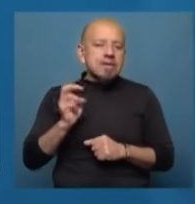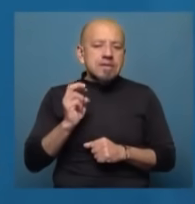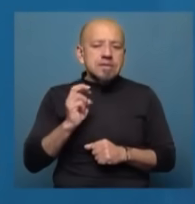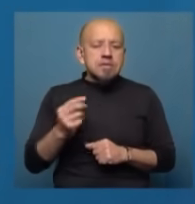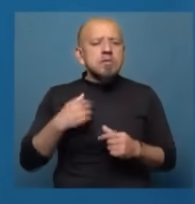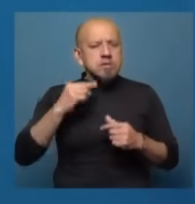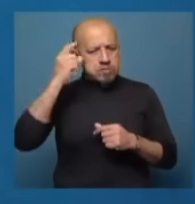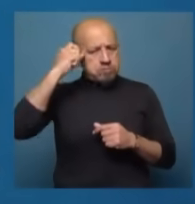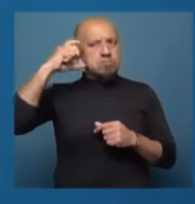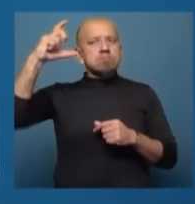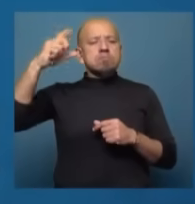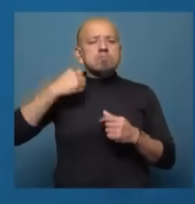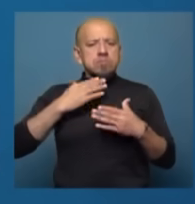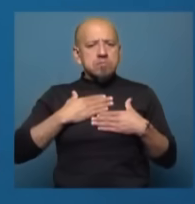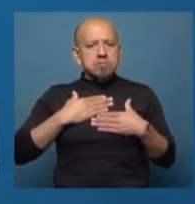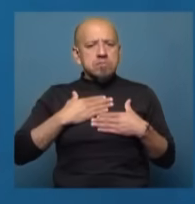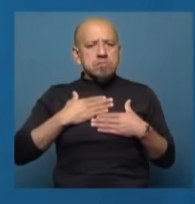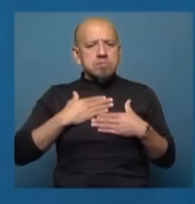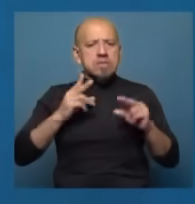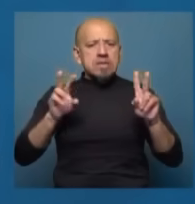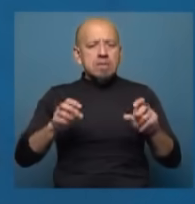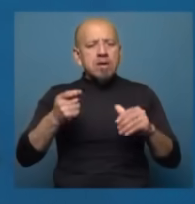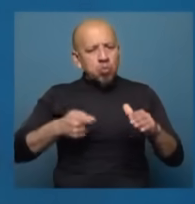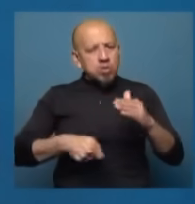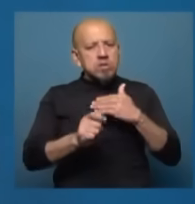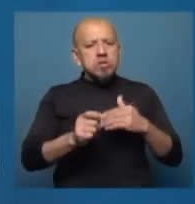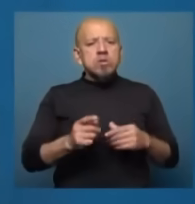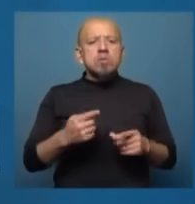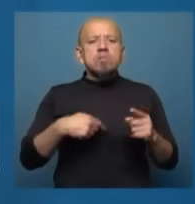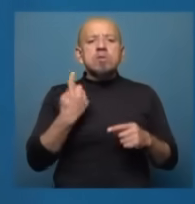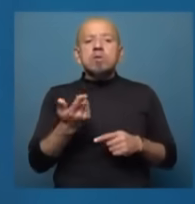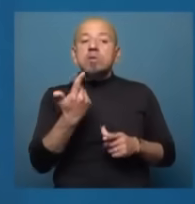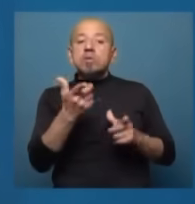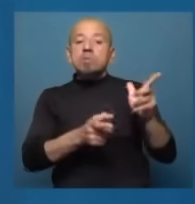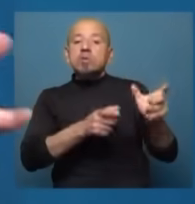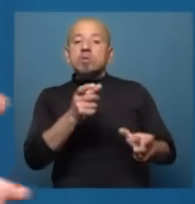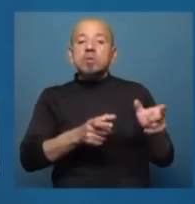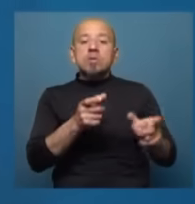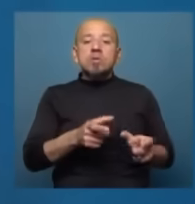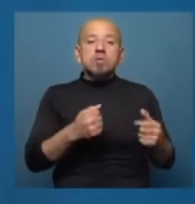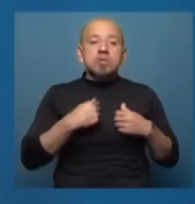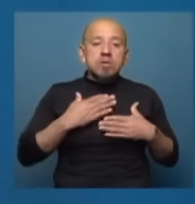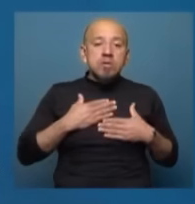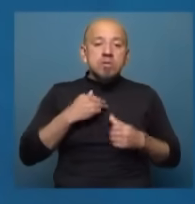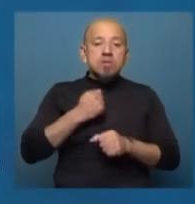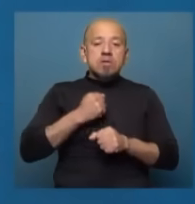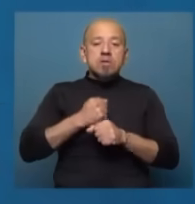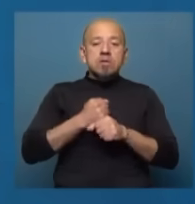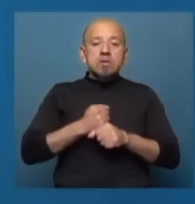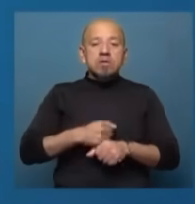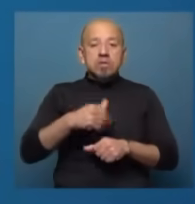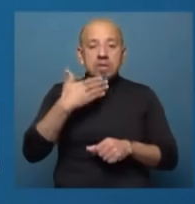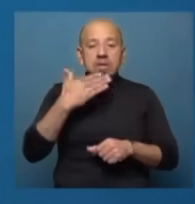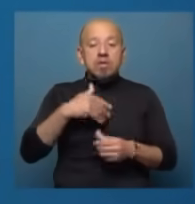formado más nosotros que nos dedicamos a la litigación pero las demás queé esto es parte de mi trabajo entiendo estas